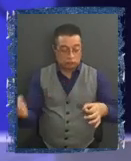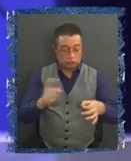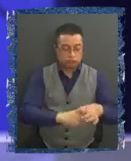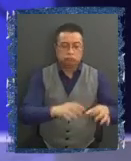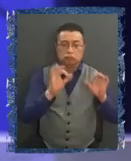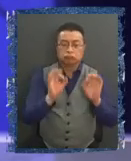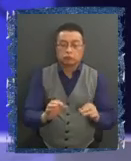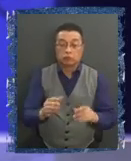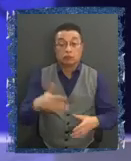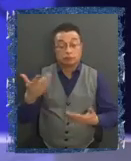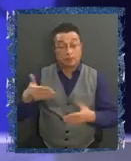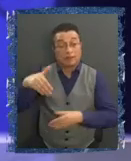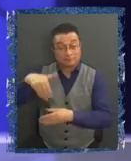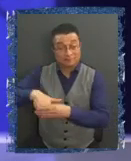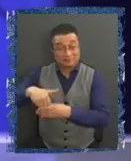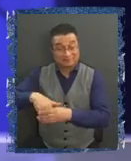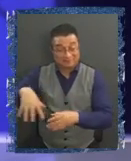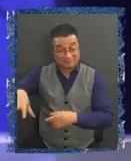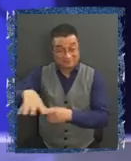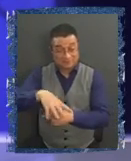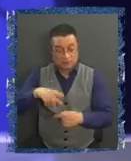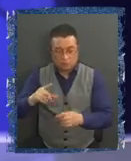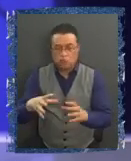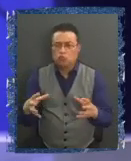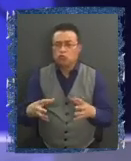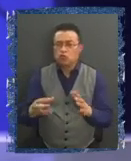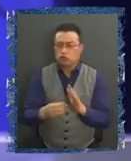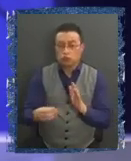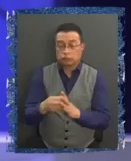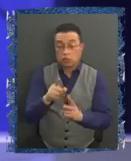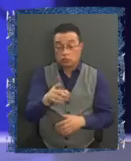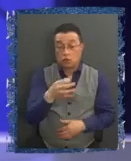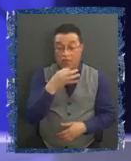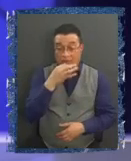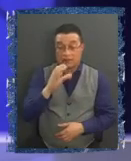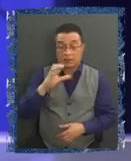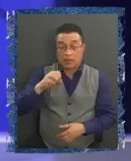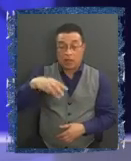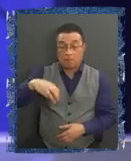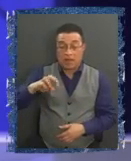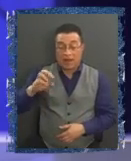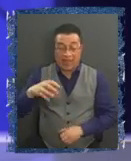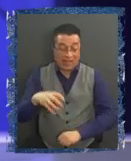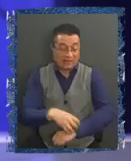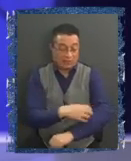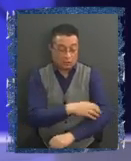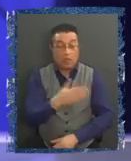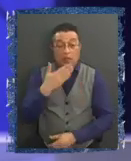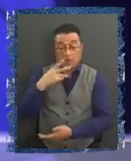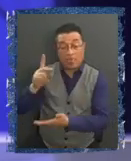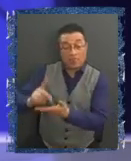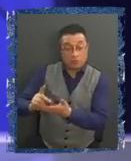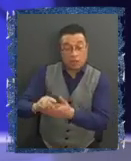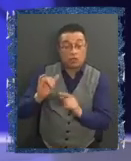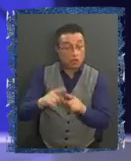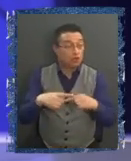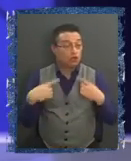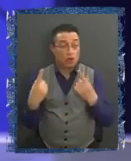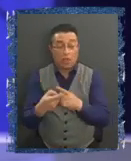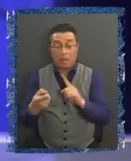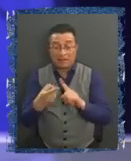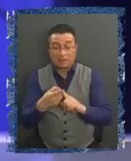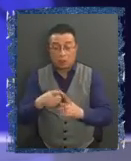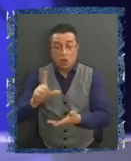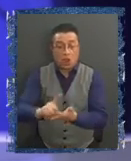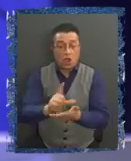órganos electorales también a mí me parece que acá hay un exceso, porque tú señalabas la Cámara de las Regiones, está también la Cámara de Diputados, pero también en toda participación local, o sea, en todo